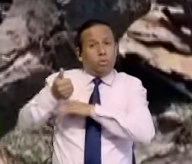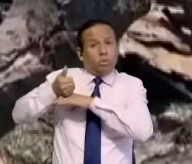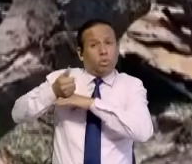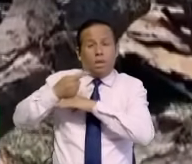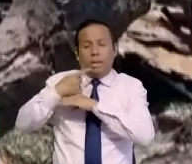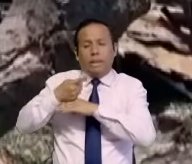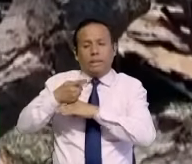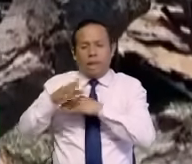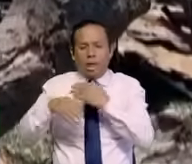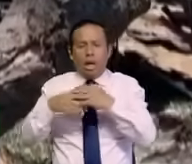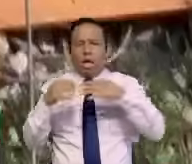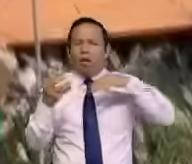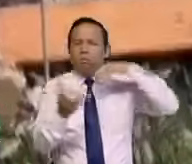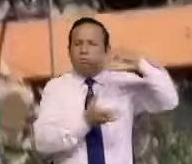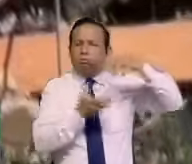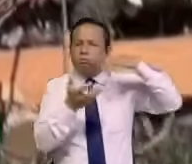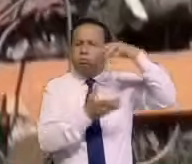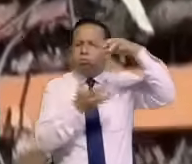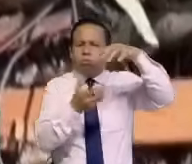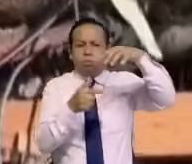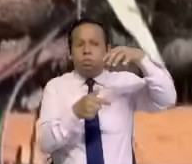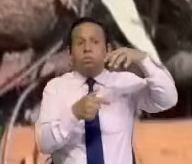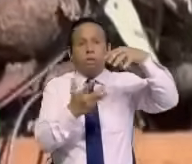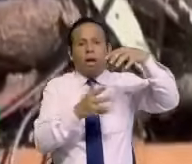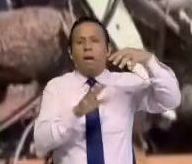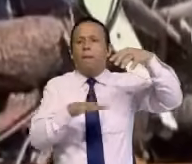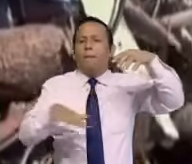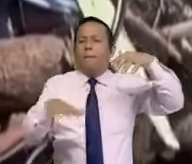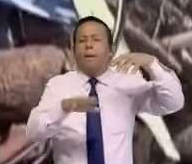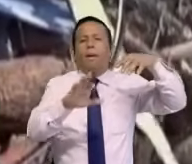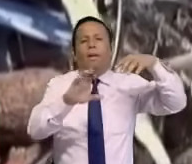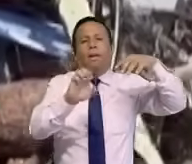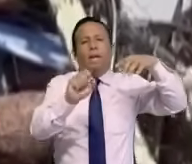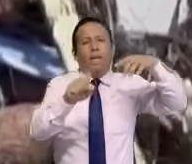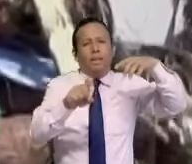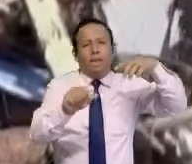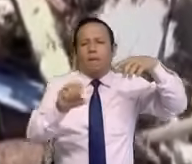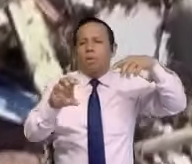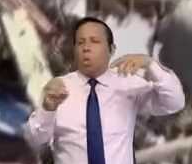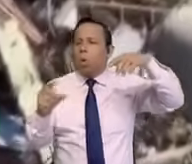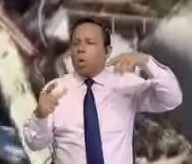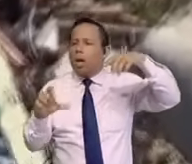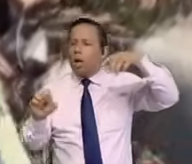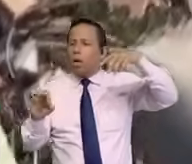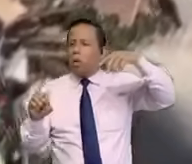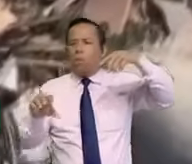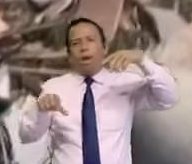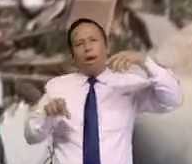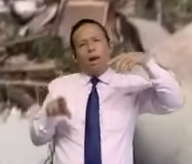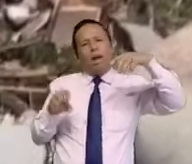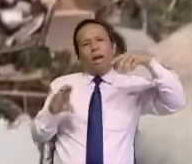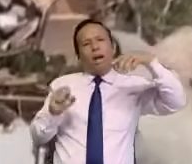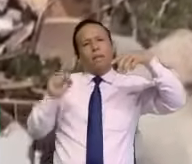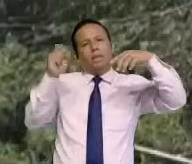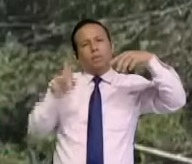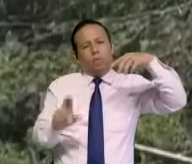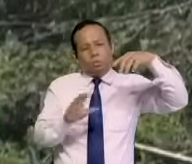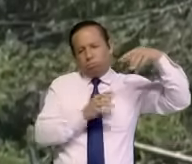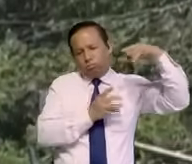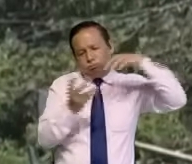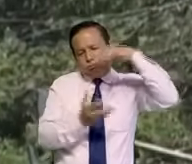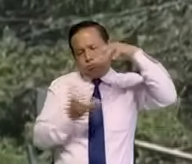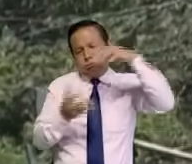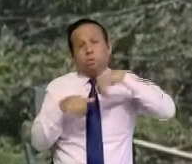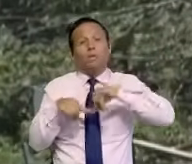sistema de tormentas se dirija ahora a zonas de Texas, Oklahoma, Arkansas y el sur de Missouri, informó Wilber Quiñones.